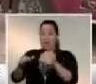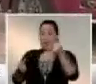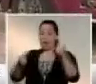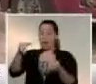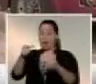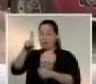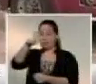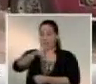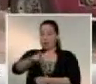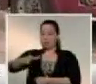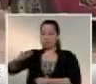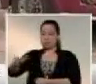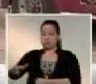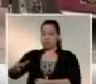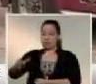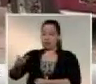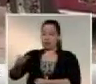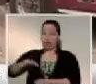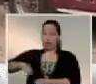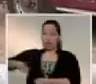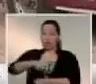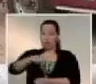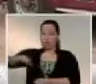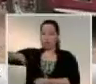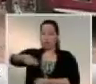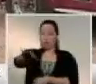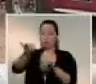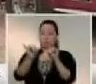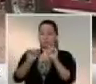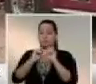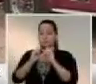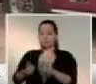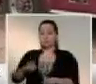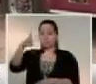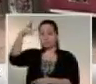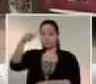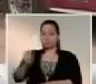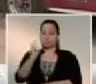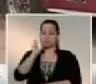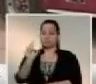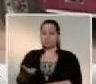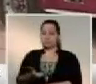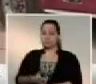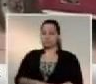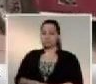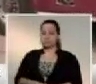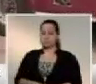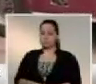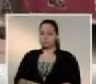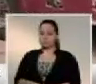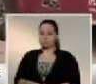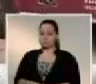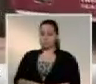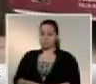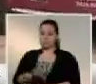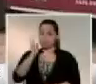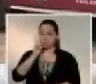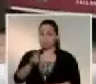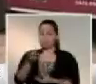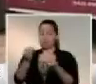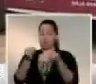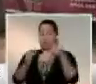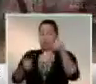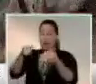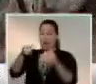las personas que transitan habitualmente por la carretera Petare-Guarenas. Vean ustedes cómo quedaron